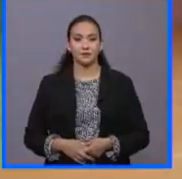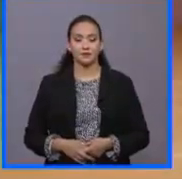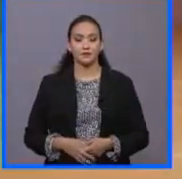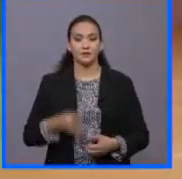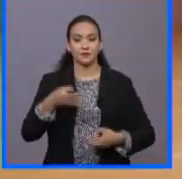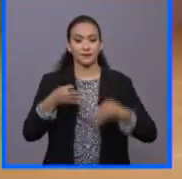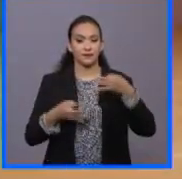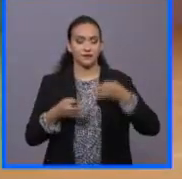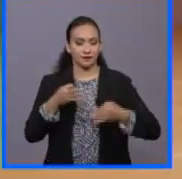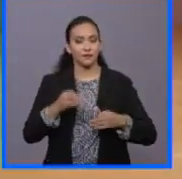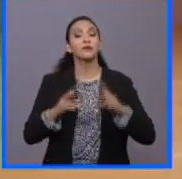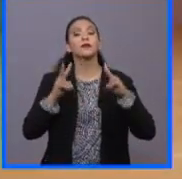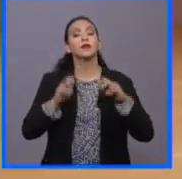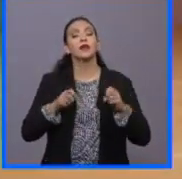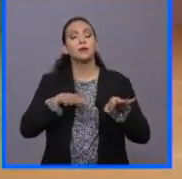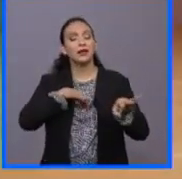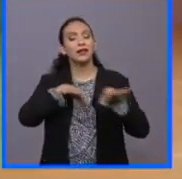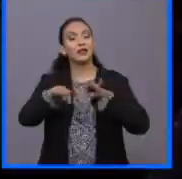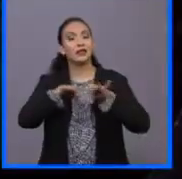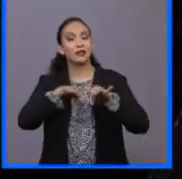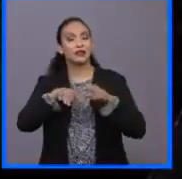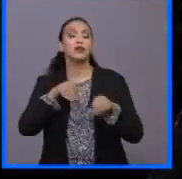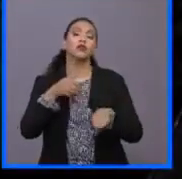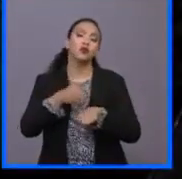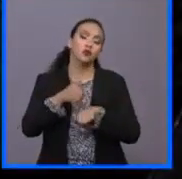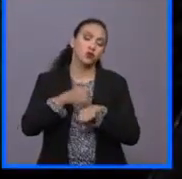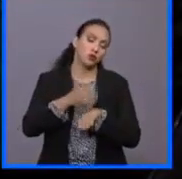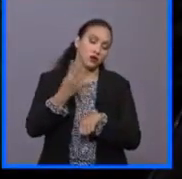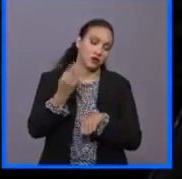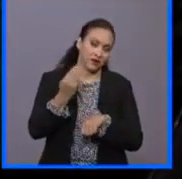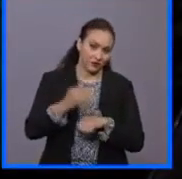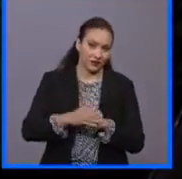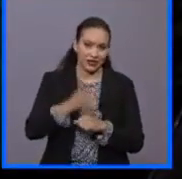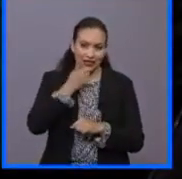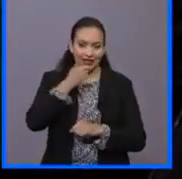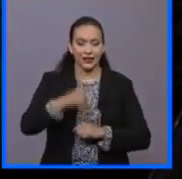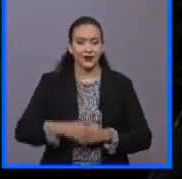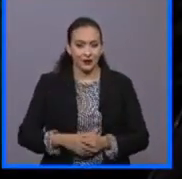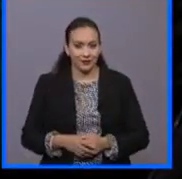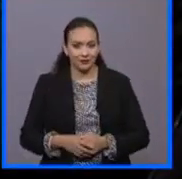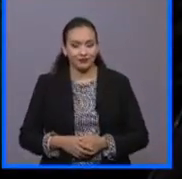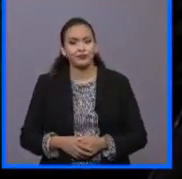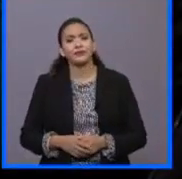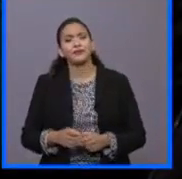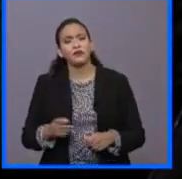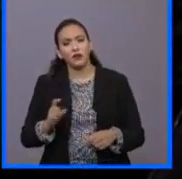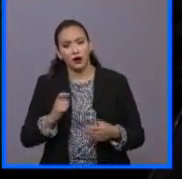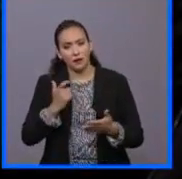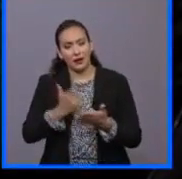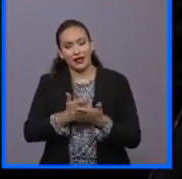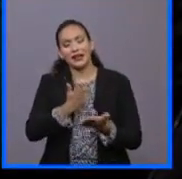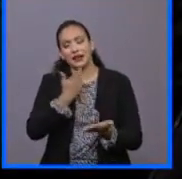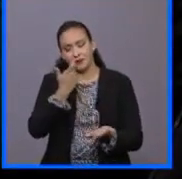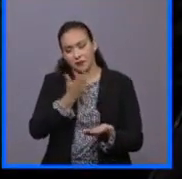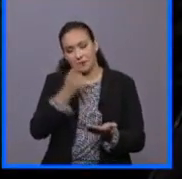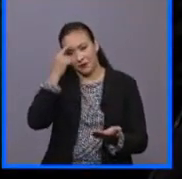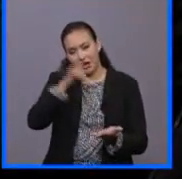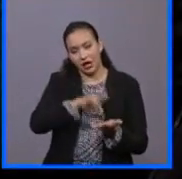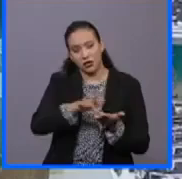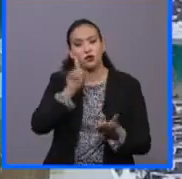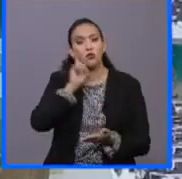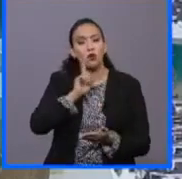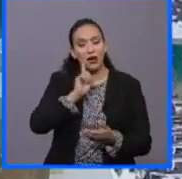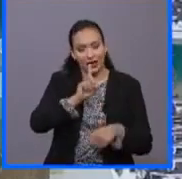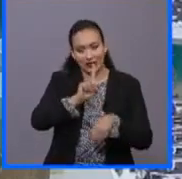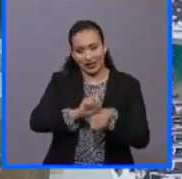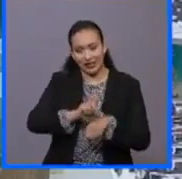El Tribunal Colegiado en Materia de Trabajo del Noveno Circuito determinó que el estímulo económico por el Día de las Madres, previsto